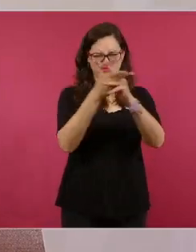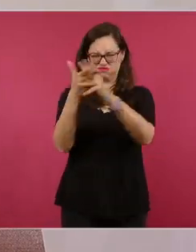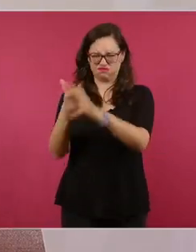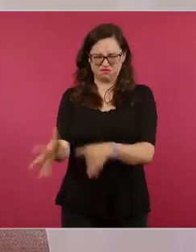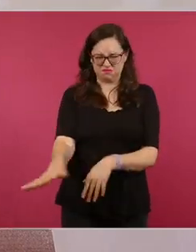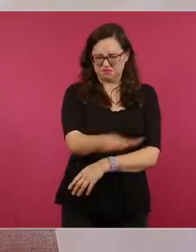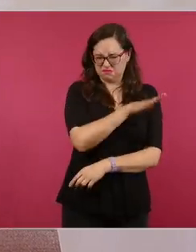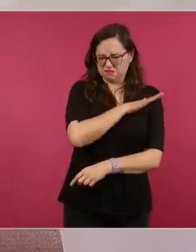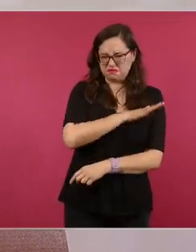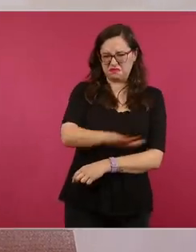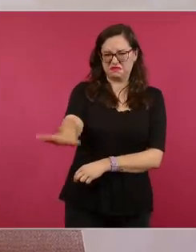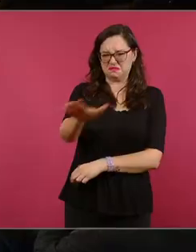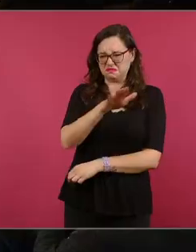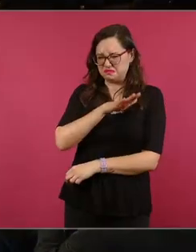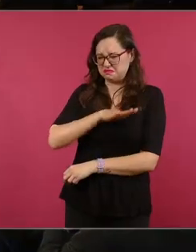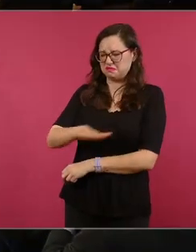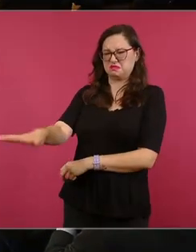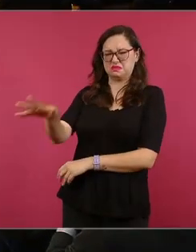y cuando